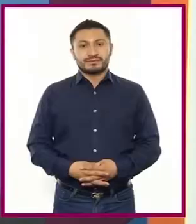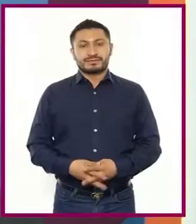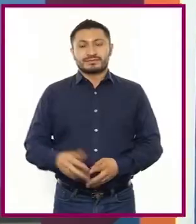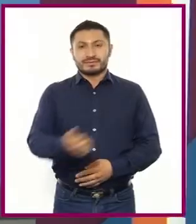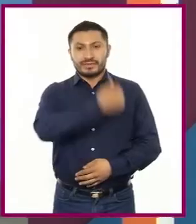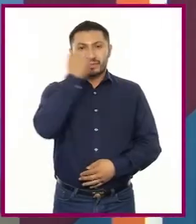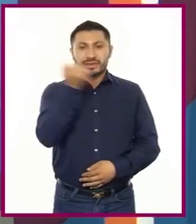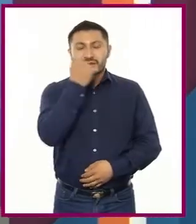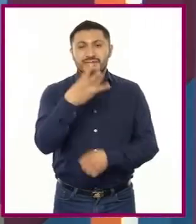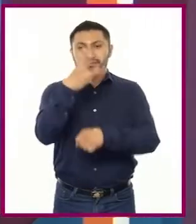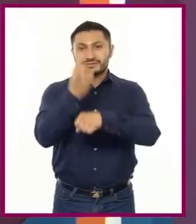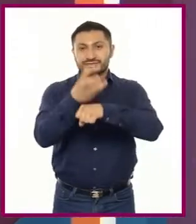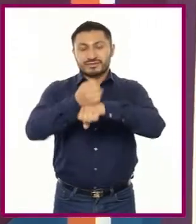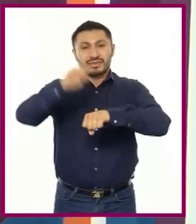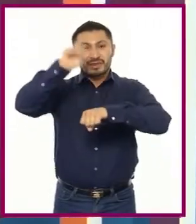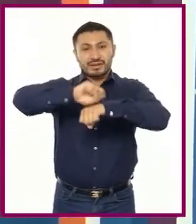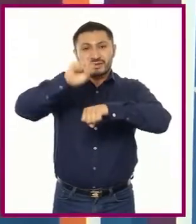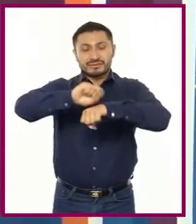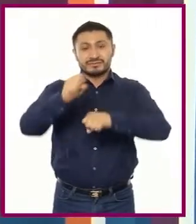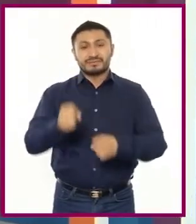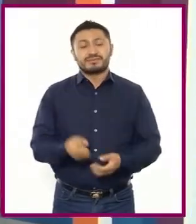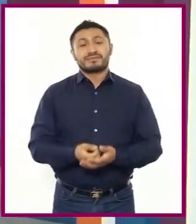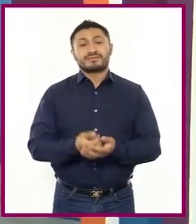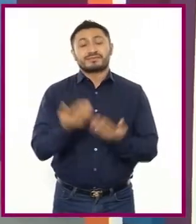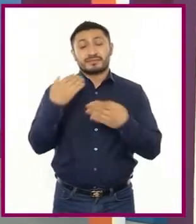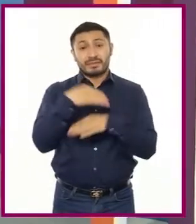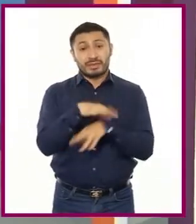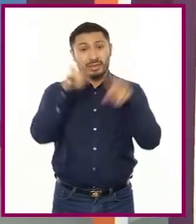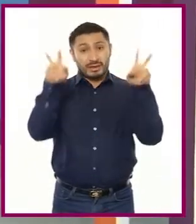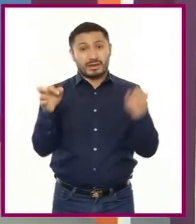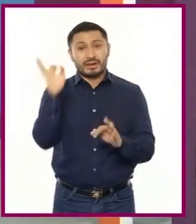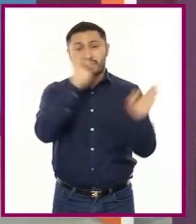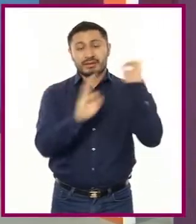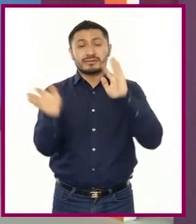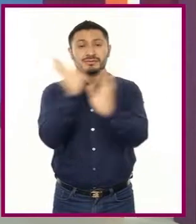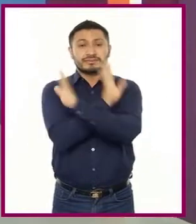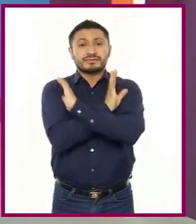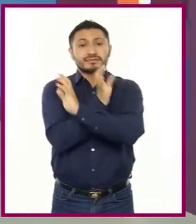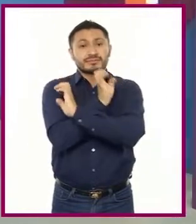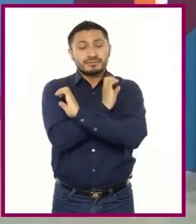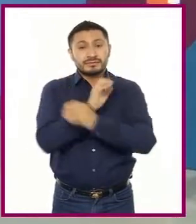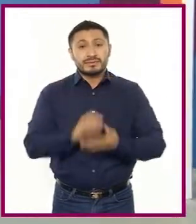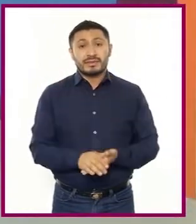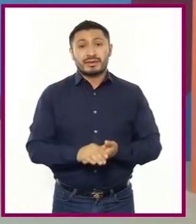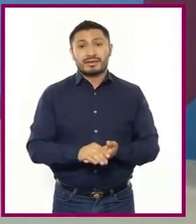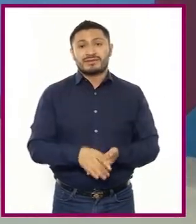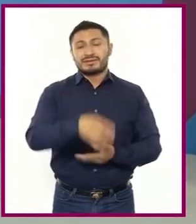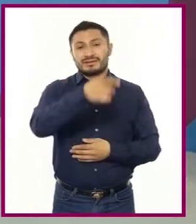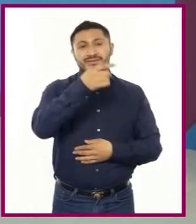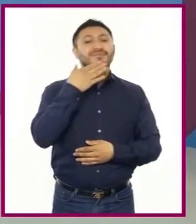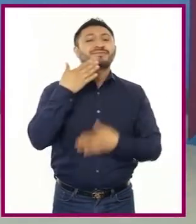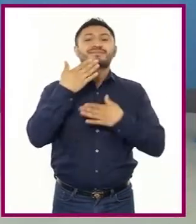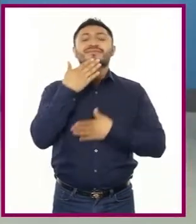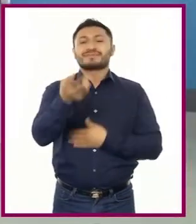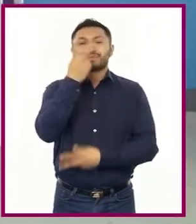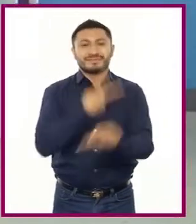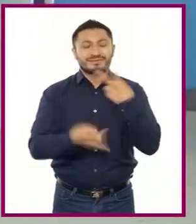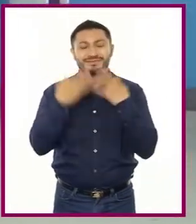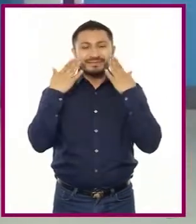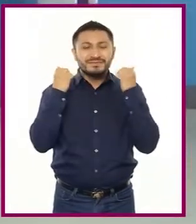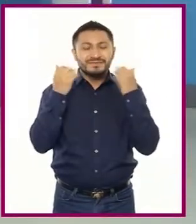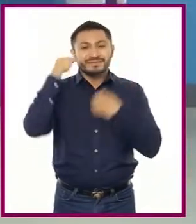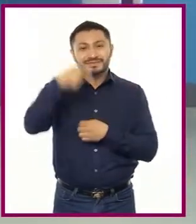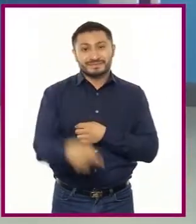alumnas y alumnos de tercer grado de secundaria de la asignatura Formación Cívica y Ética reciban una cordial bienvenida a